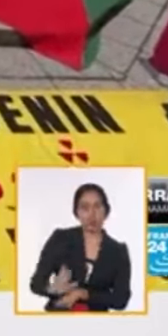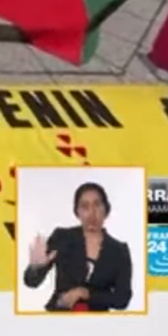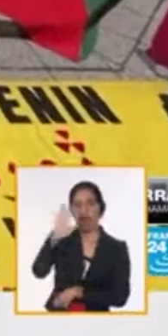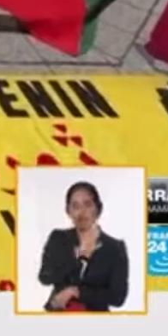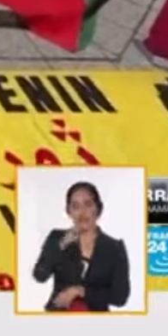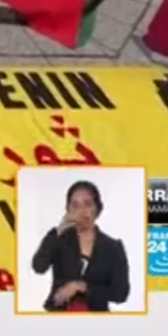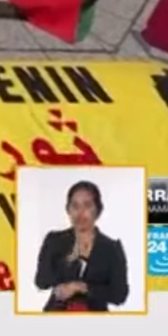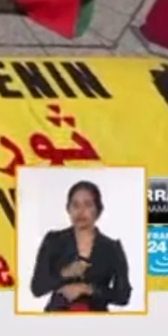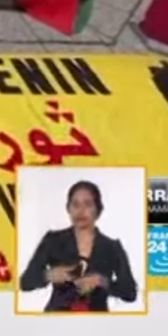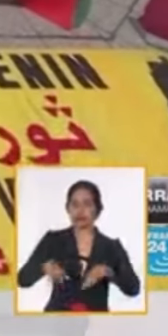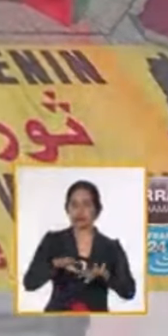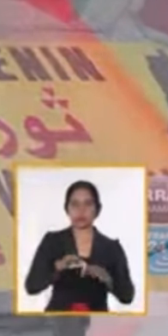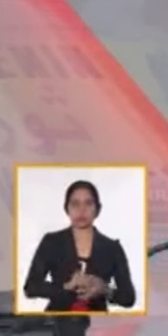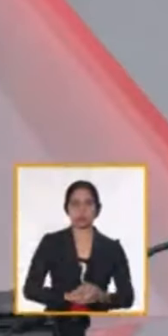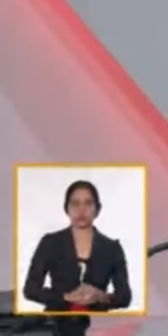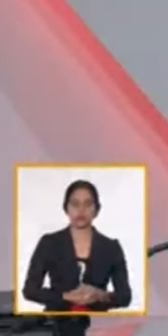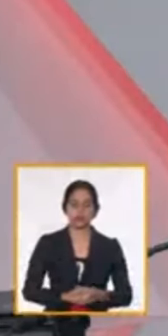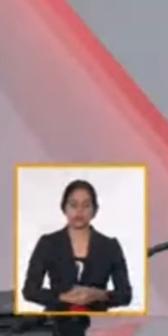apartheid.